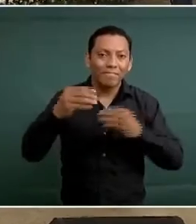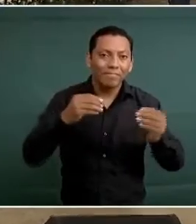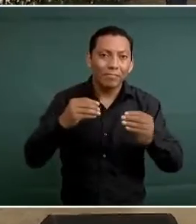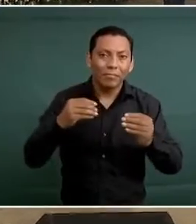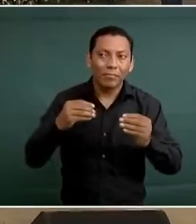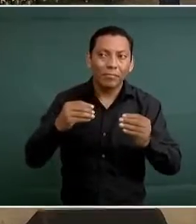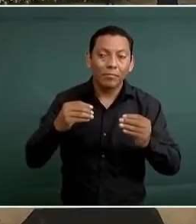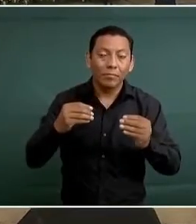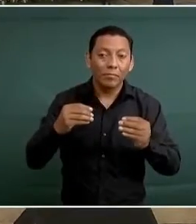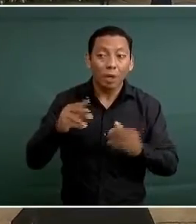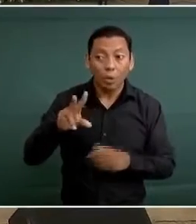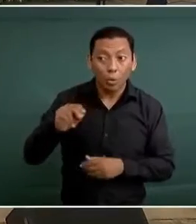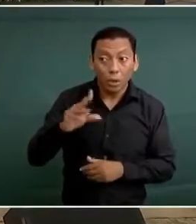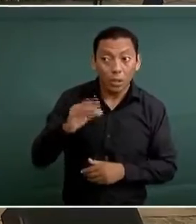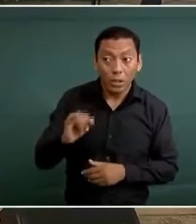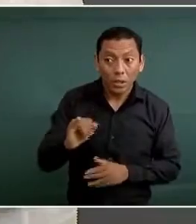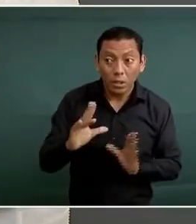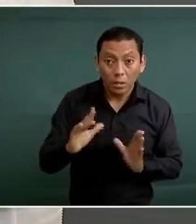fuese así